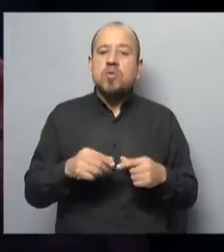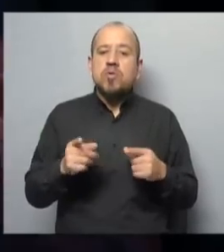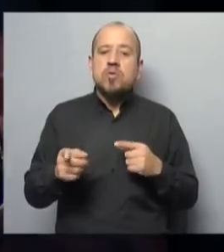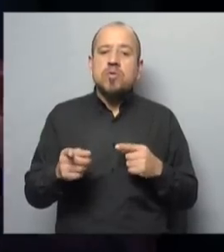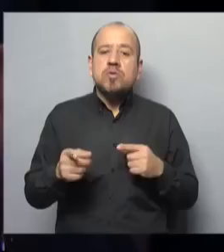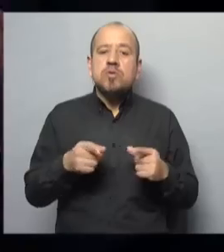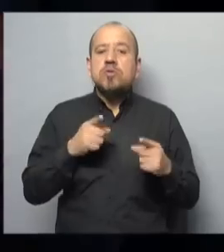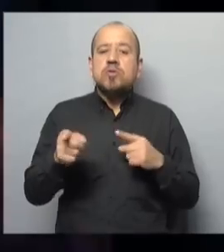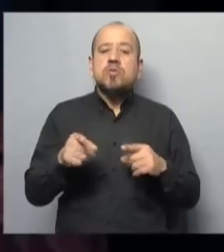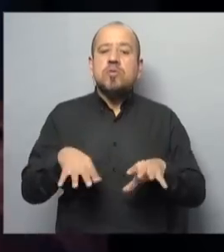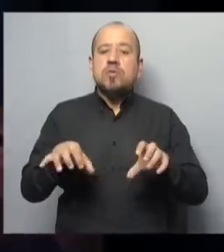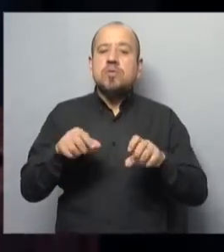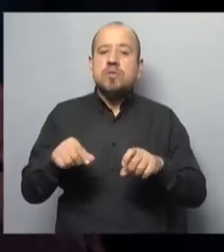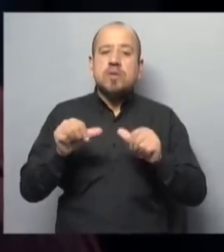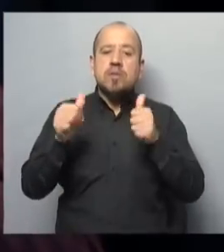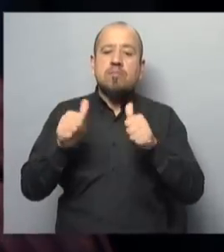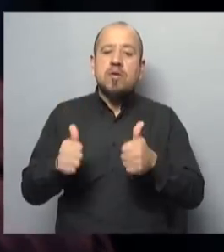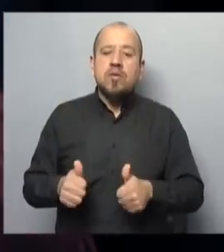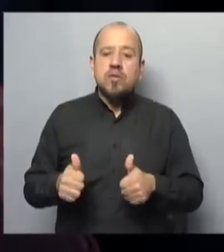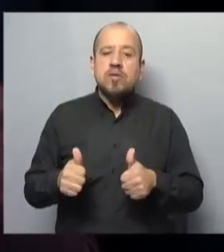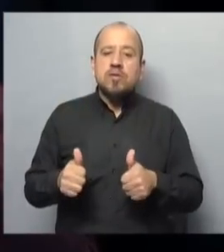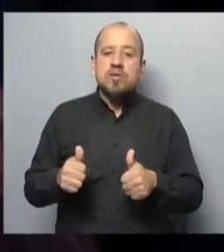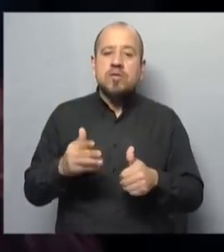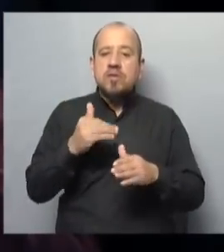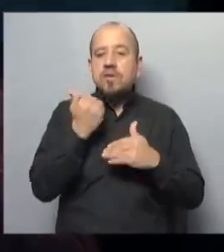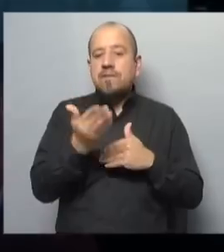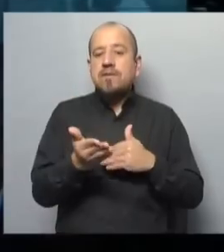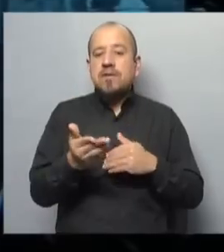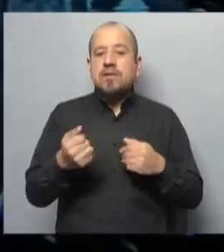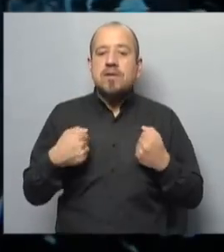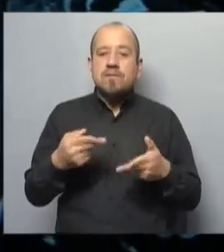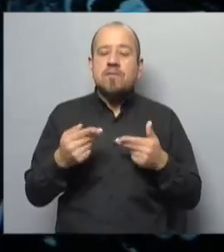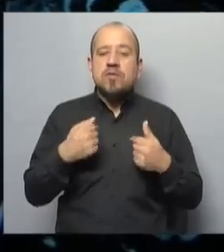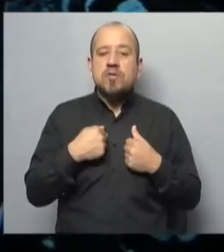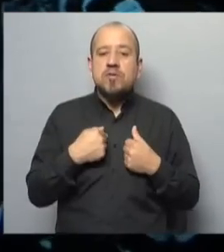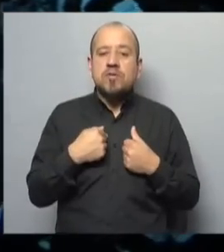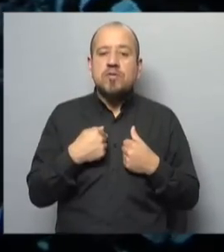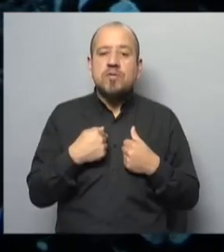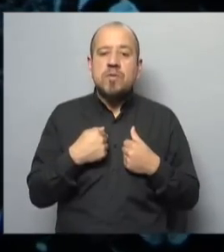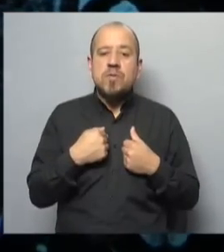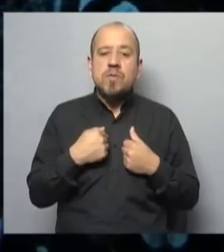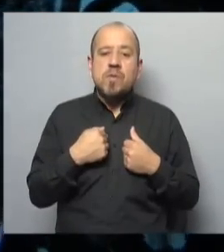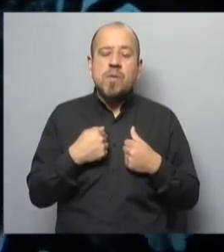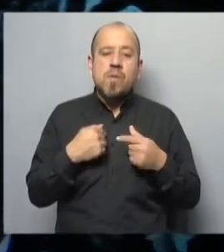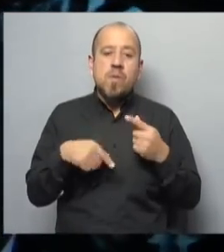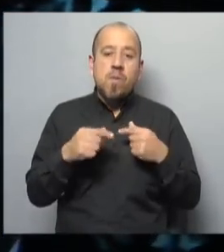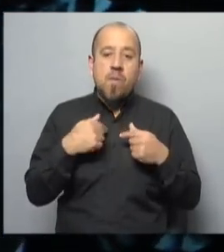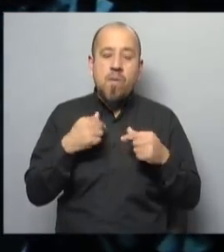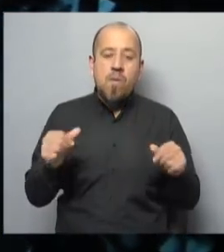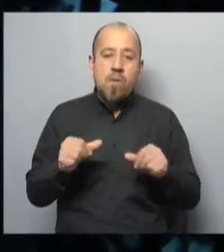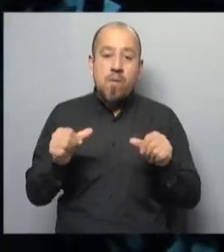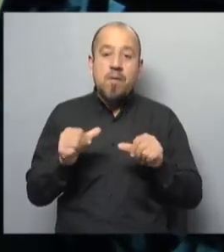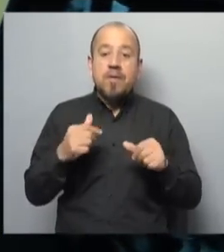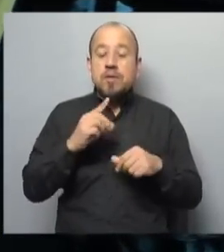hubiese ahí en maldonado pendiente de 234 al fútbol y bueno donde dice donde dice el catecismo y